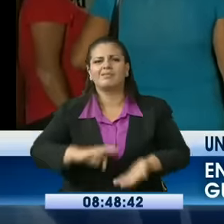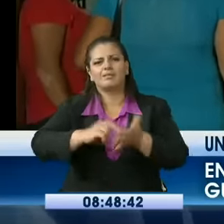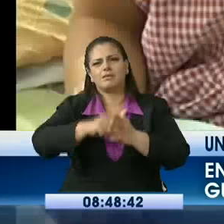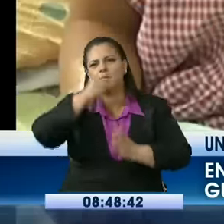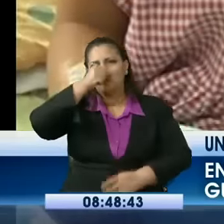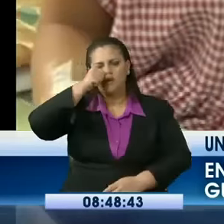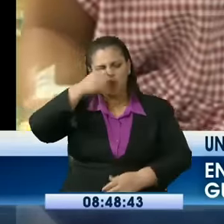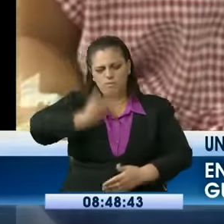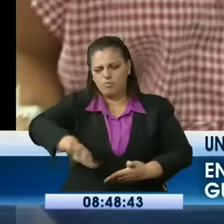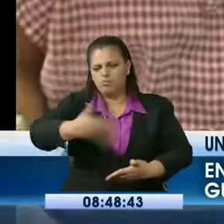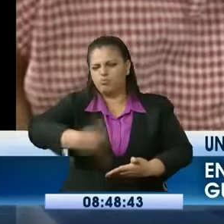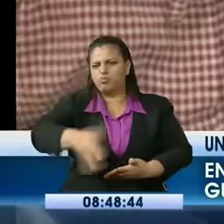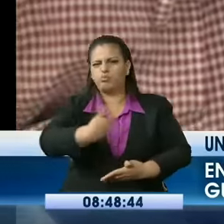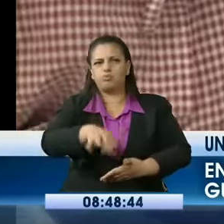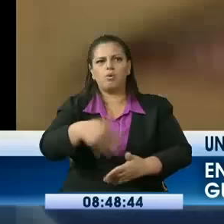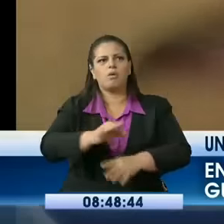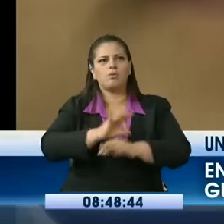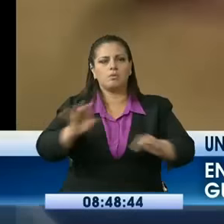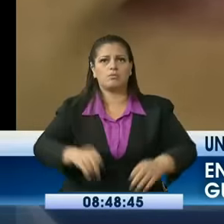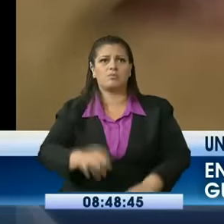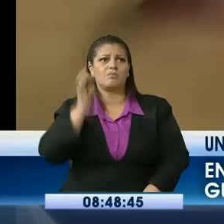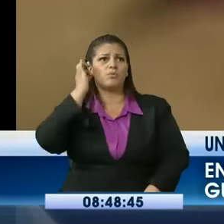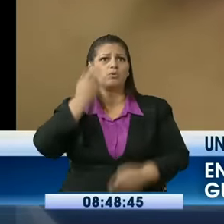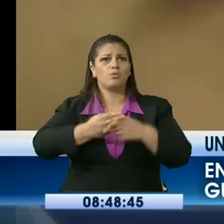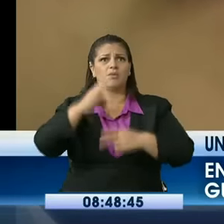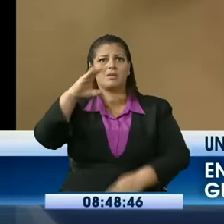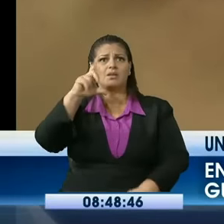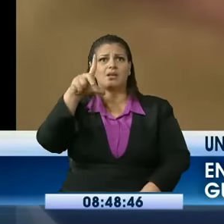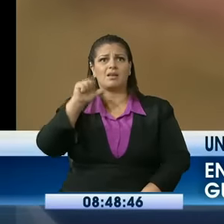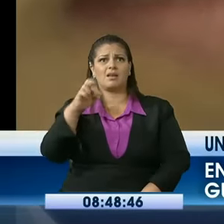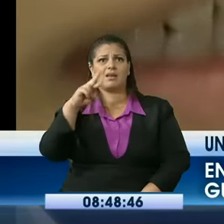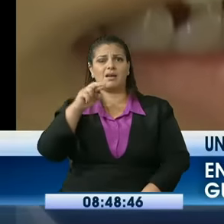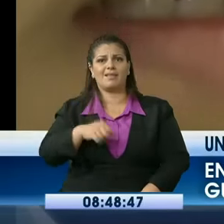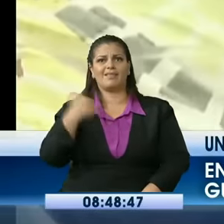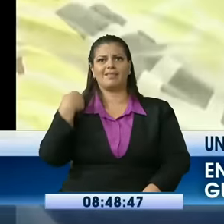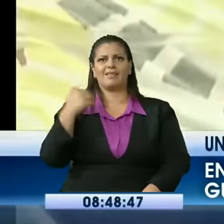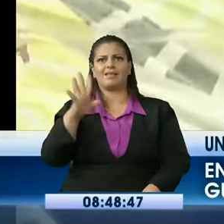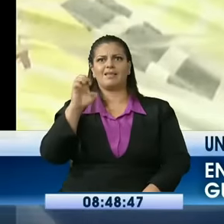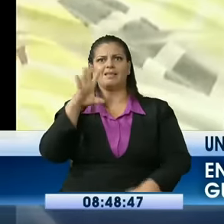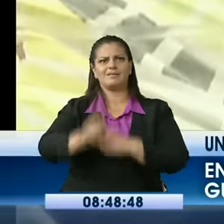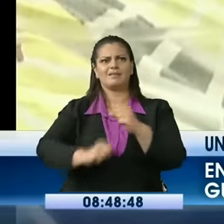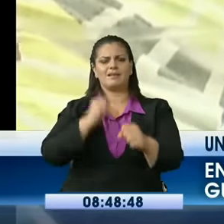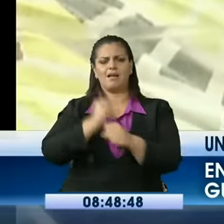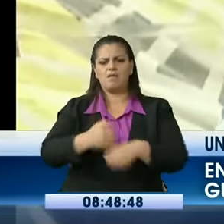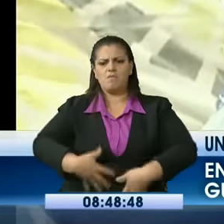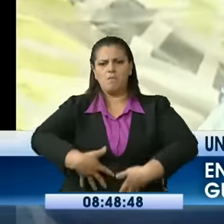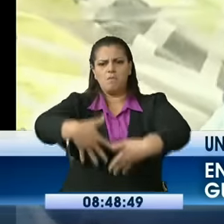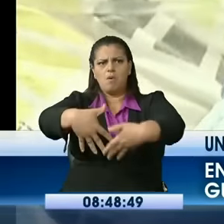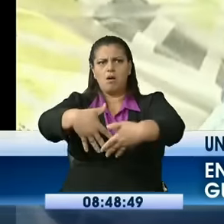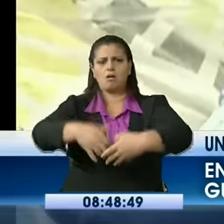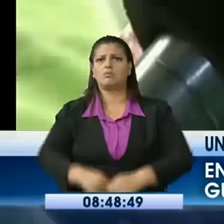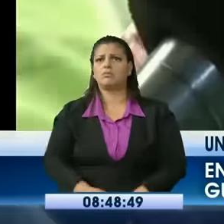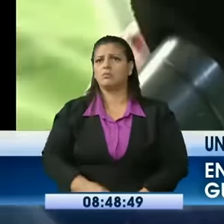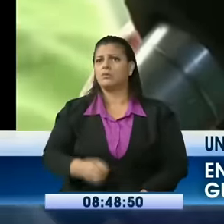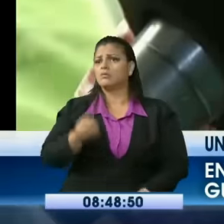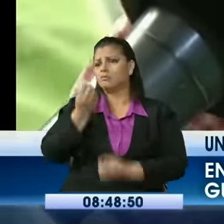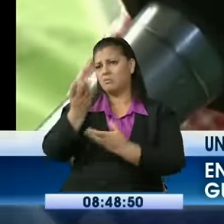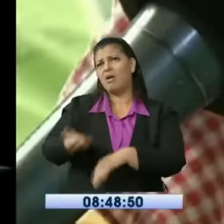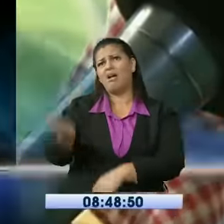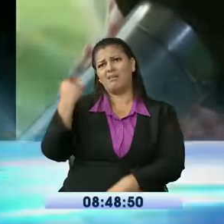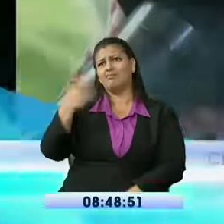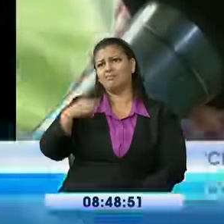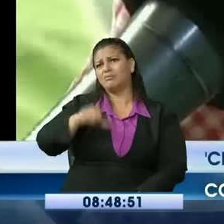de Salud. Clara tiene apenas 15 años y se encuentra en fase latente. Cuenta que desde hace 3 no toca ningún sobre. Que le